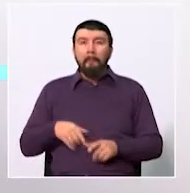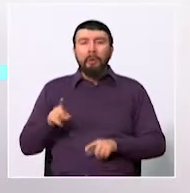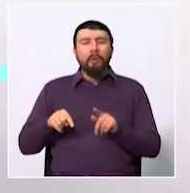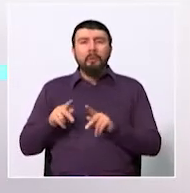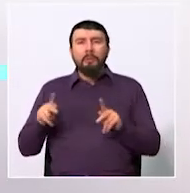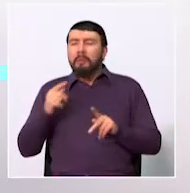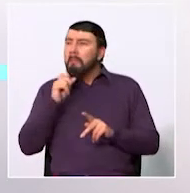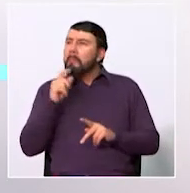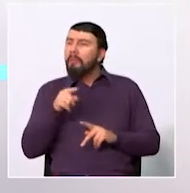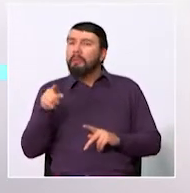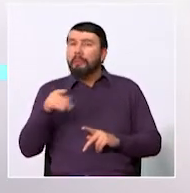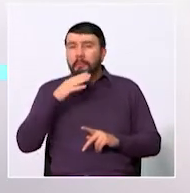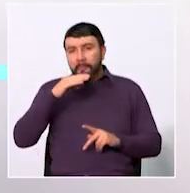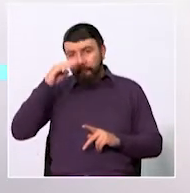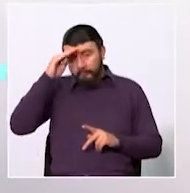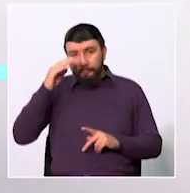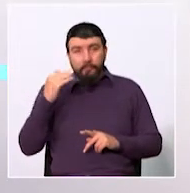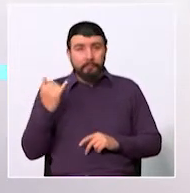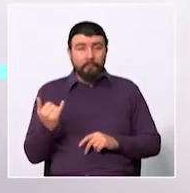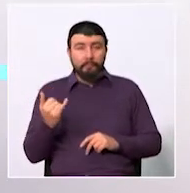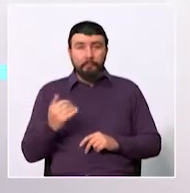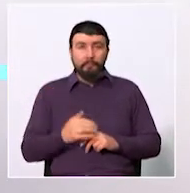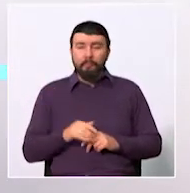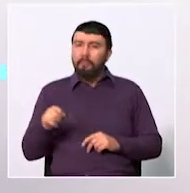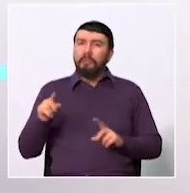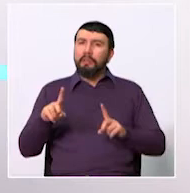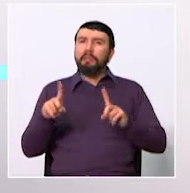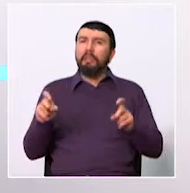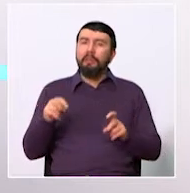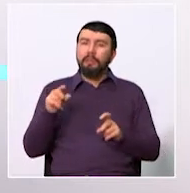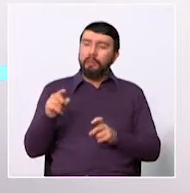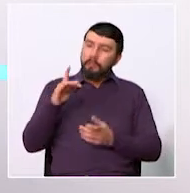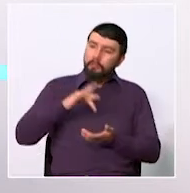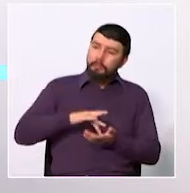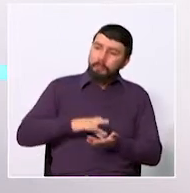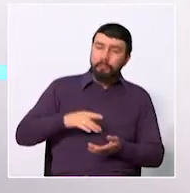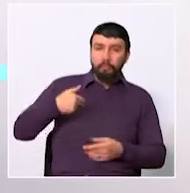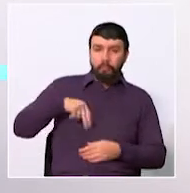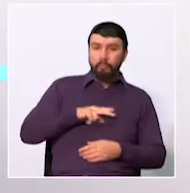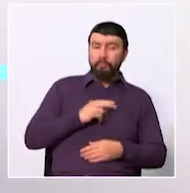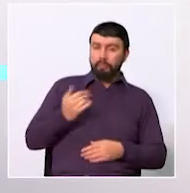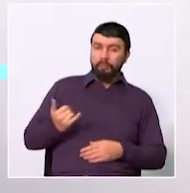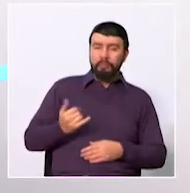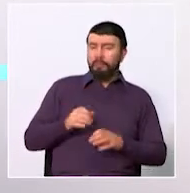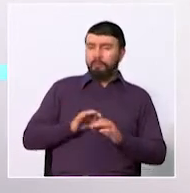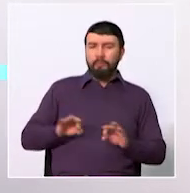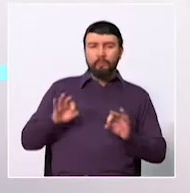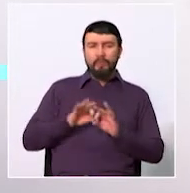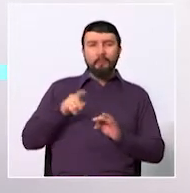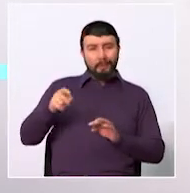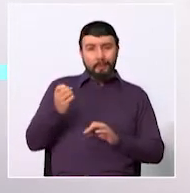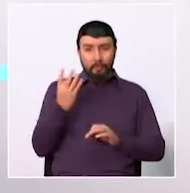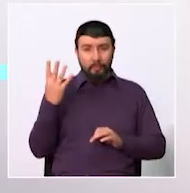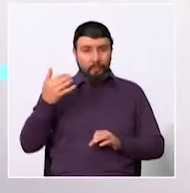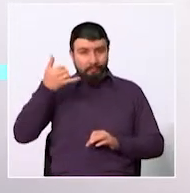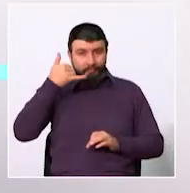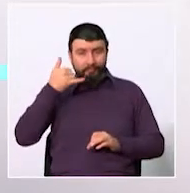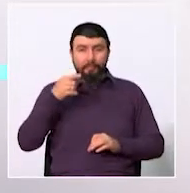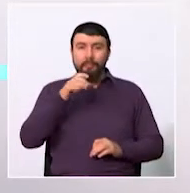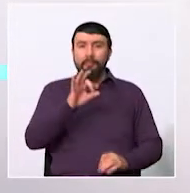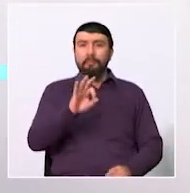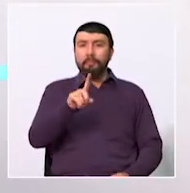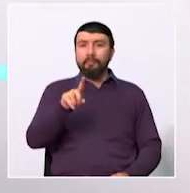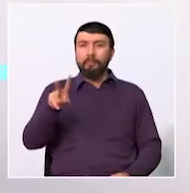medellín para el tema de la consulta nuestra allí es bueno que tengan este teléfono en medellín 3